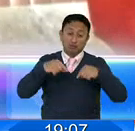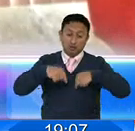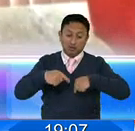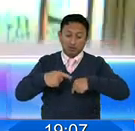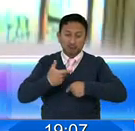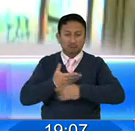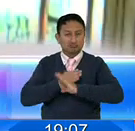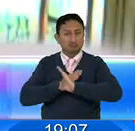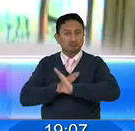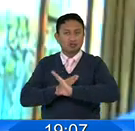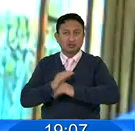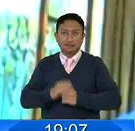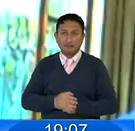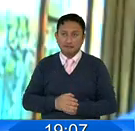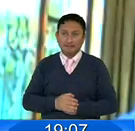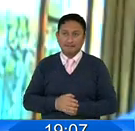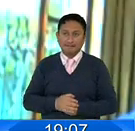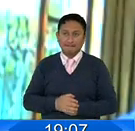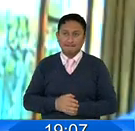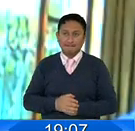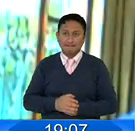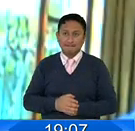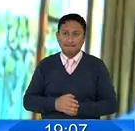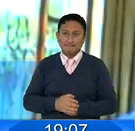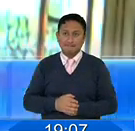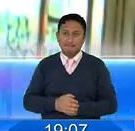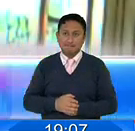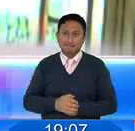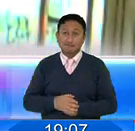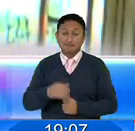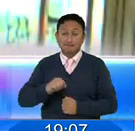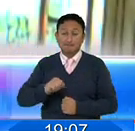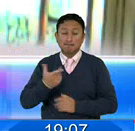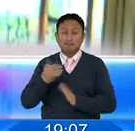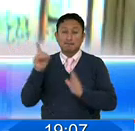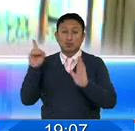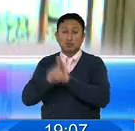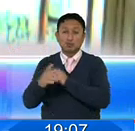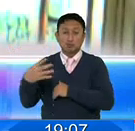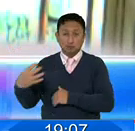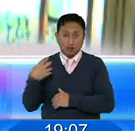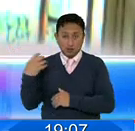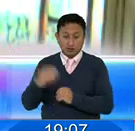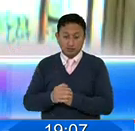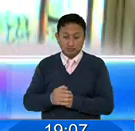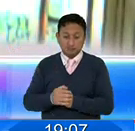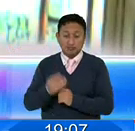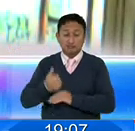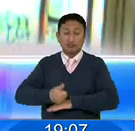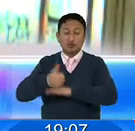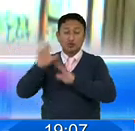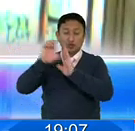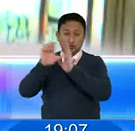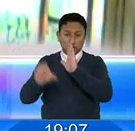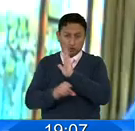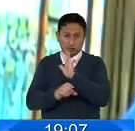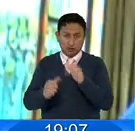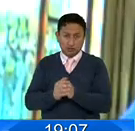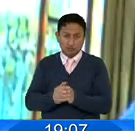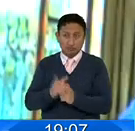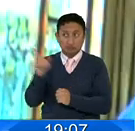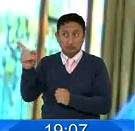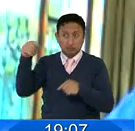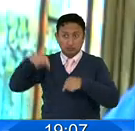adoptarse. Presentar una denuncia o una queja a la Corte Constitucional para que